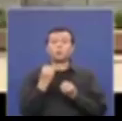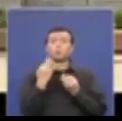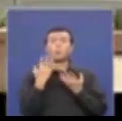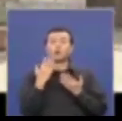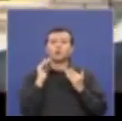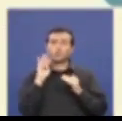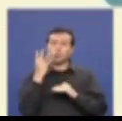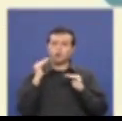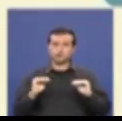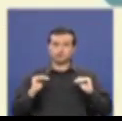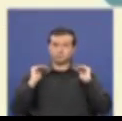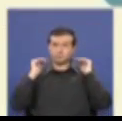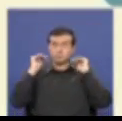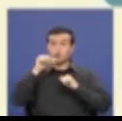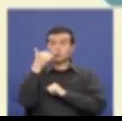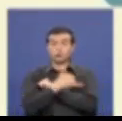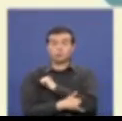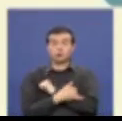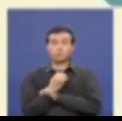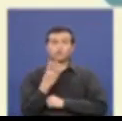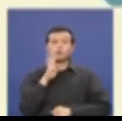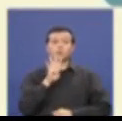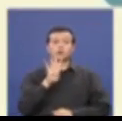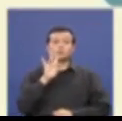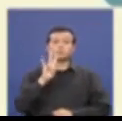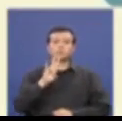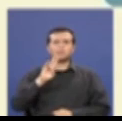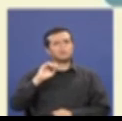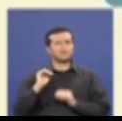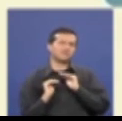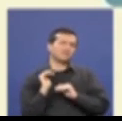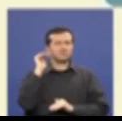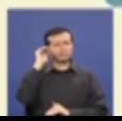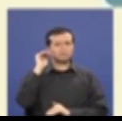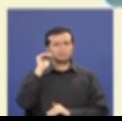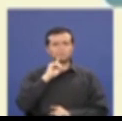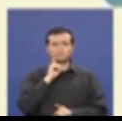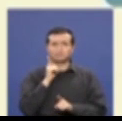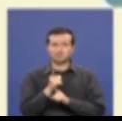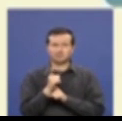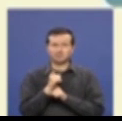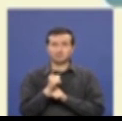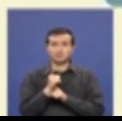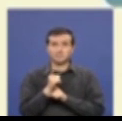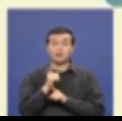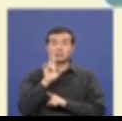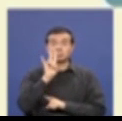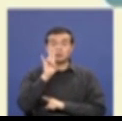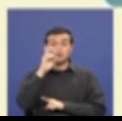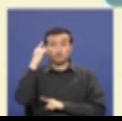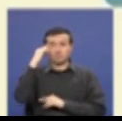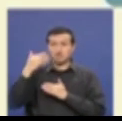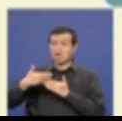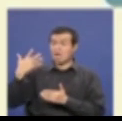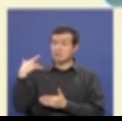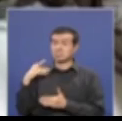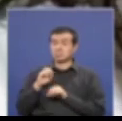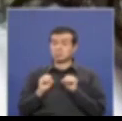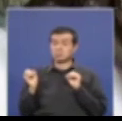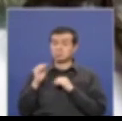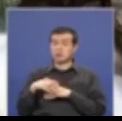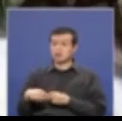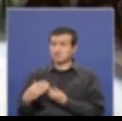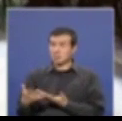de cuarto nivel hacia el extranjero representa 47 veces más que las entregadas por los 7 gobiernos anteriores